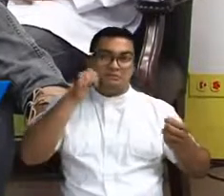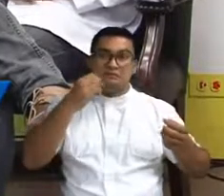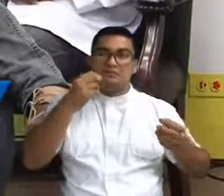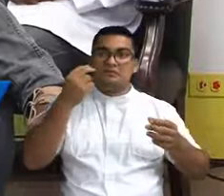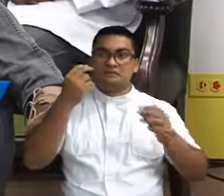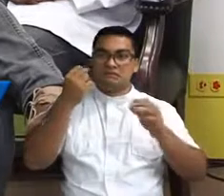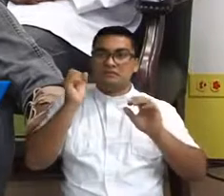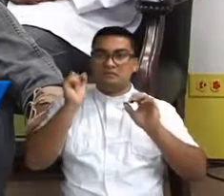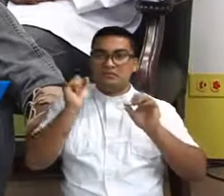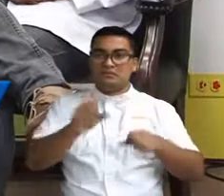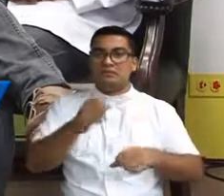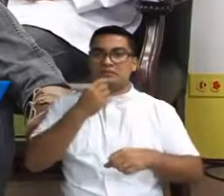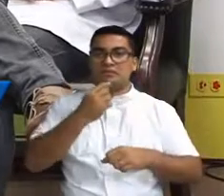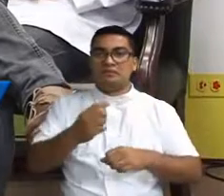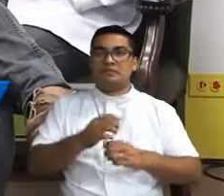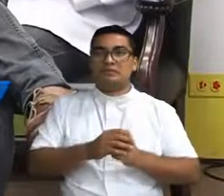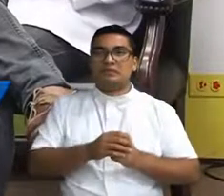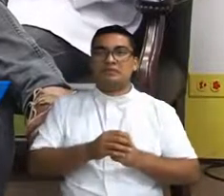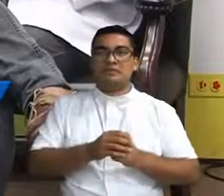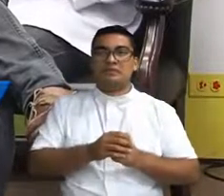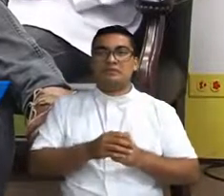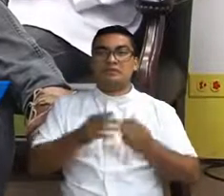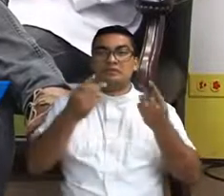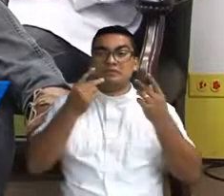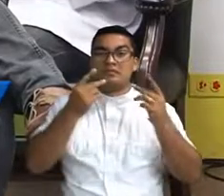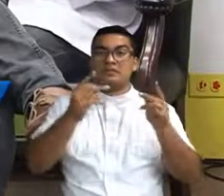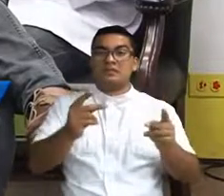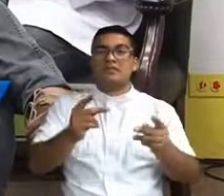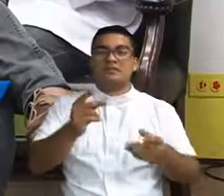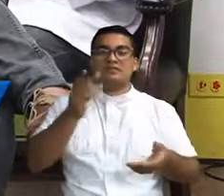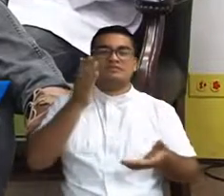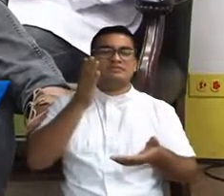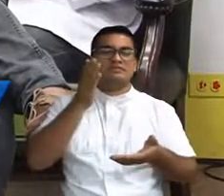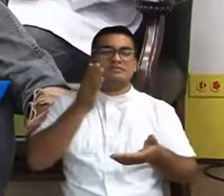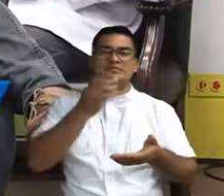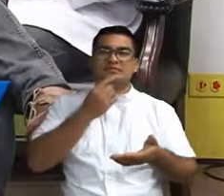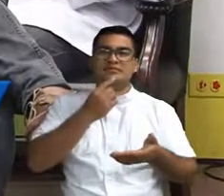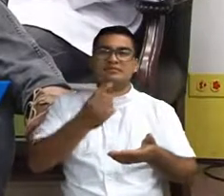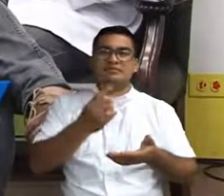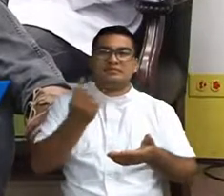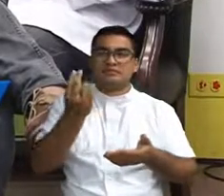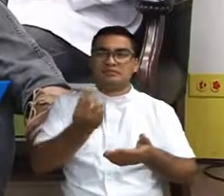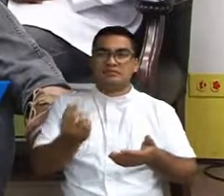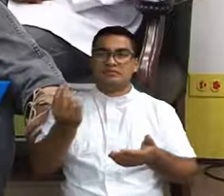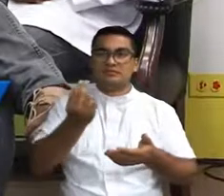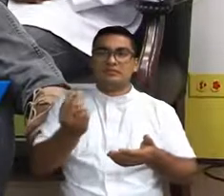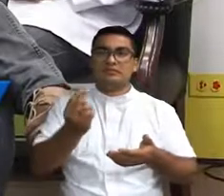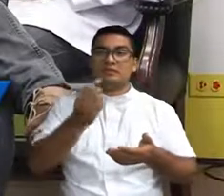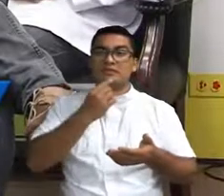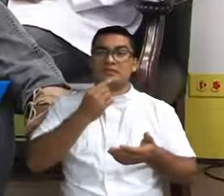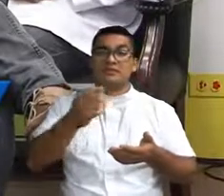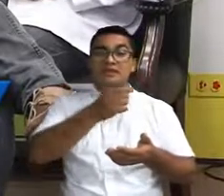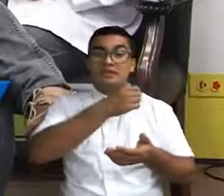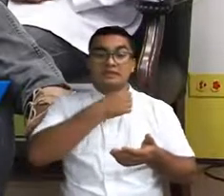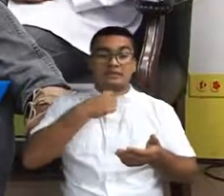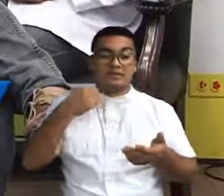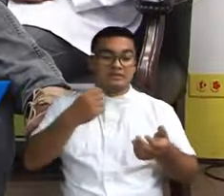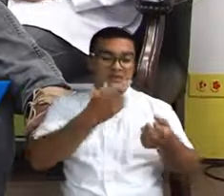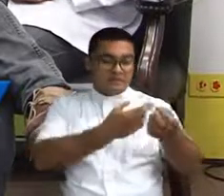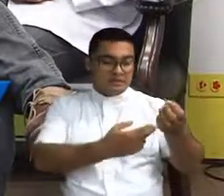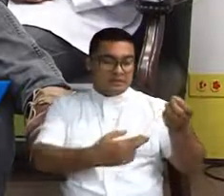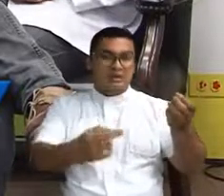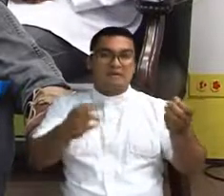Sí, claro, claro. Pero determina lo que cuando utilizamos este tipo de exámenes, ya sea